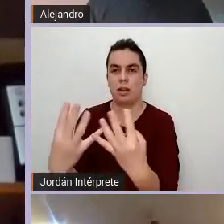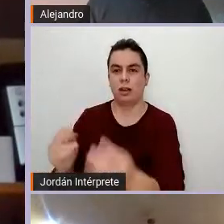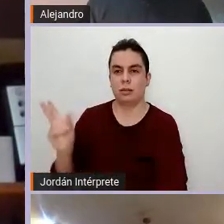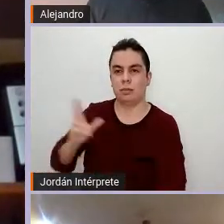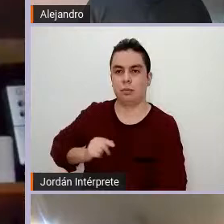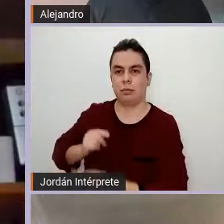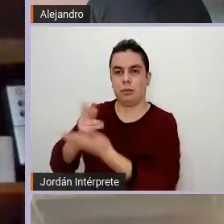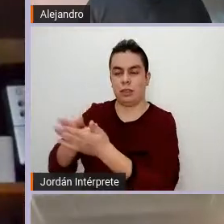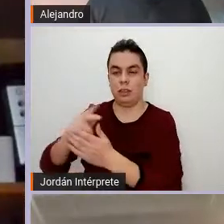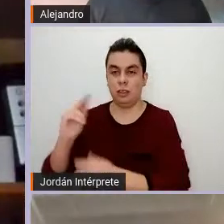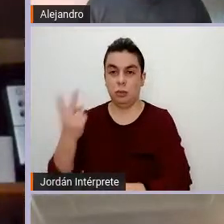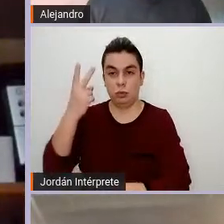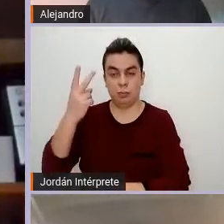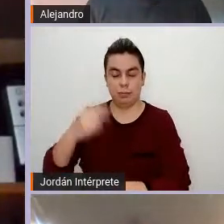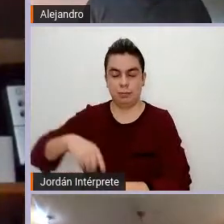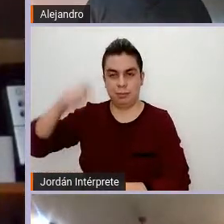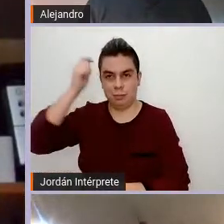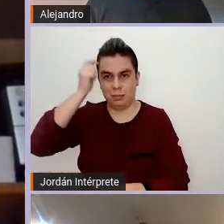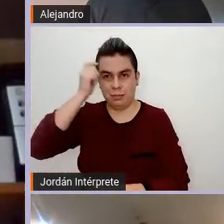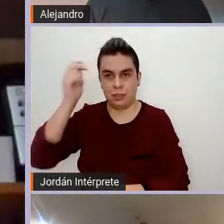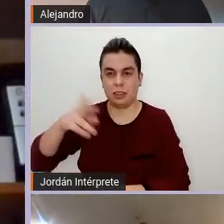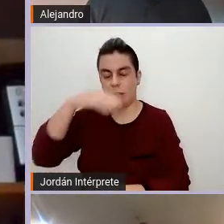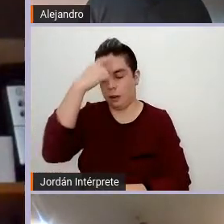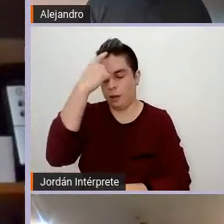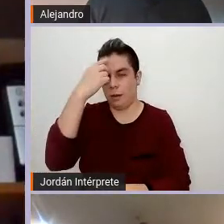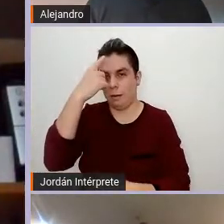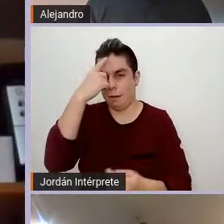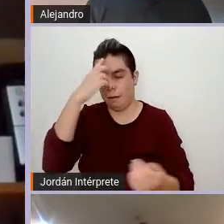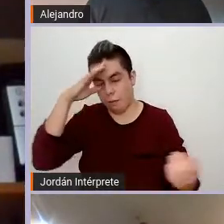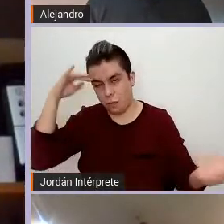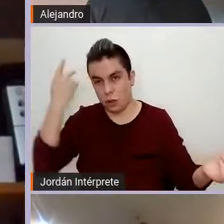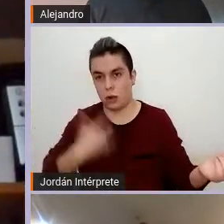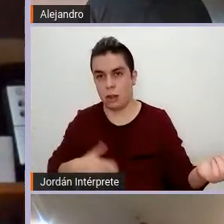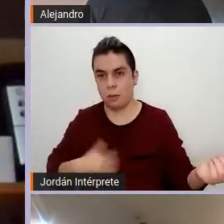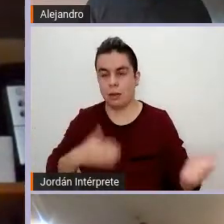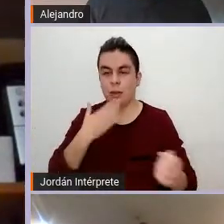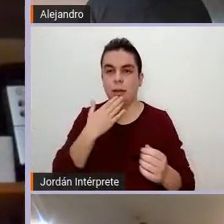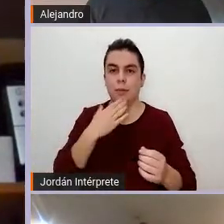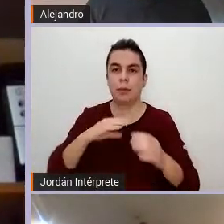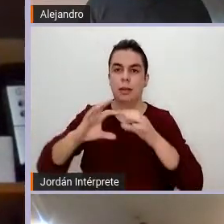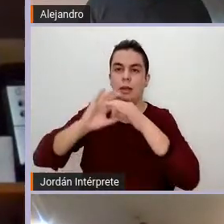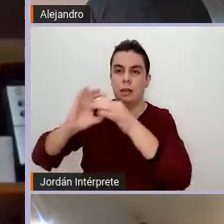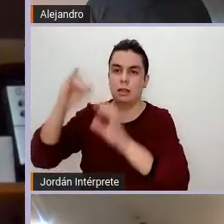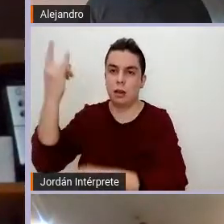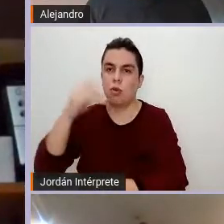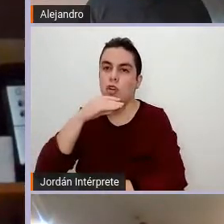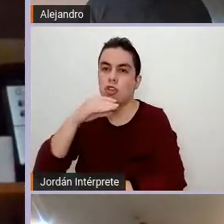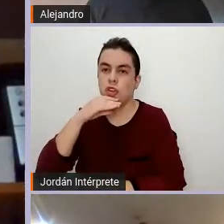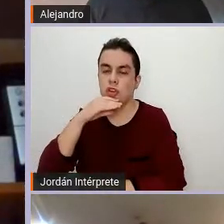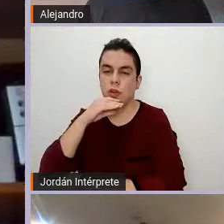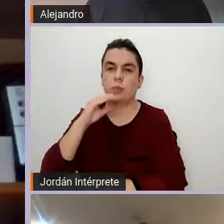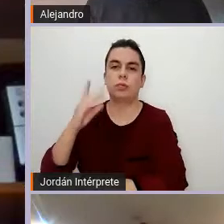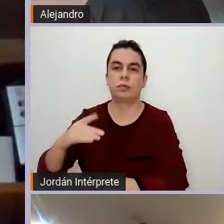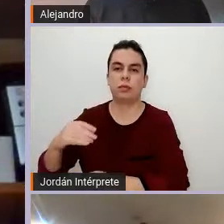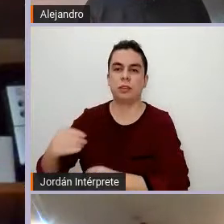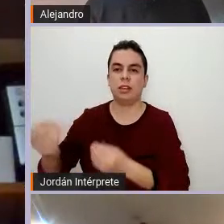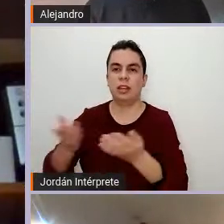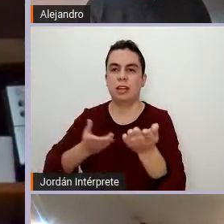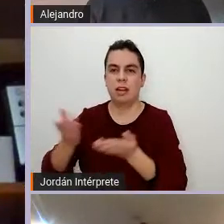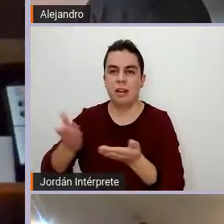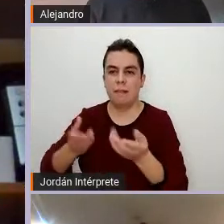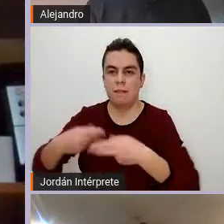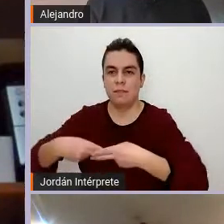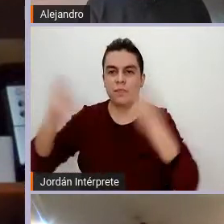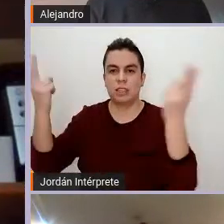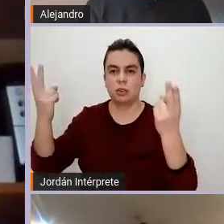la Vicerrectoría de Relaciones Institucionales y Vinculación con el Medio de la Universidad de Concepción, representada en su